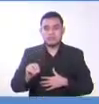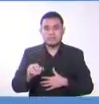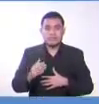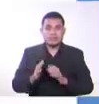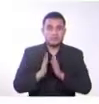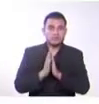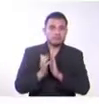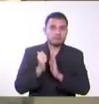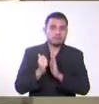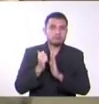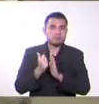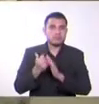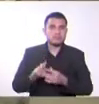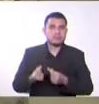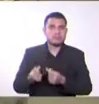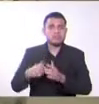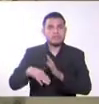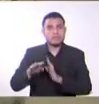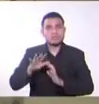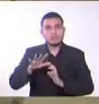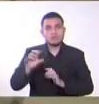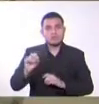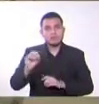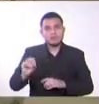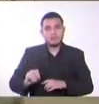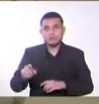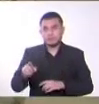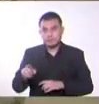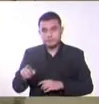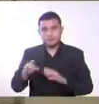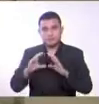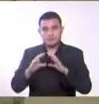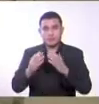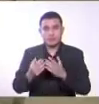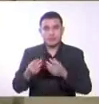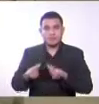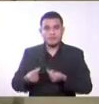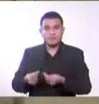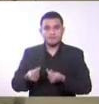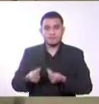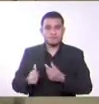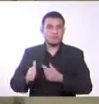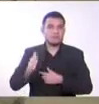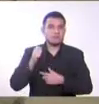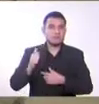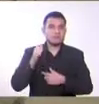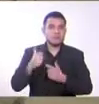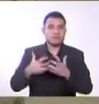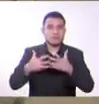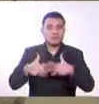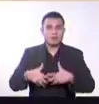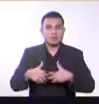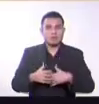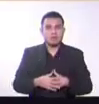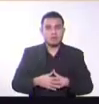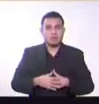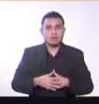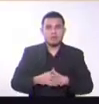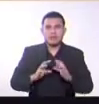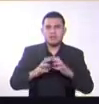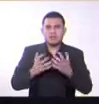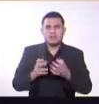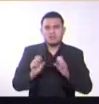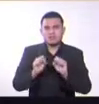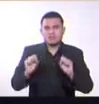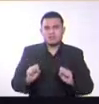tributaria, más del 50% de ese tipo de tributos lo evaden las empresas. ¿Y con qué tipo de mecanismos